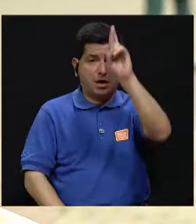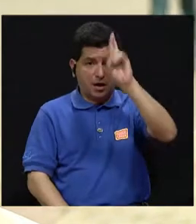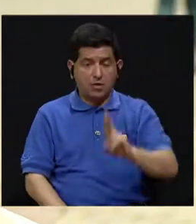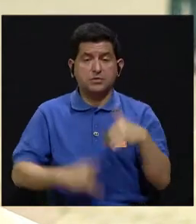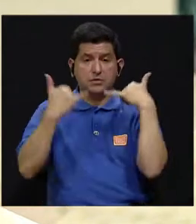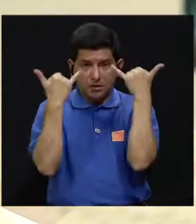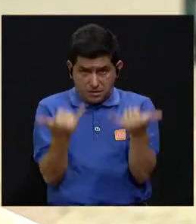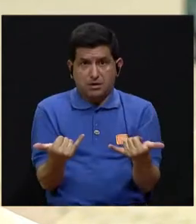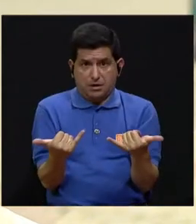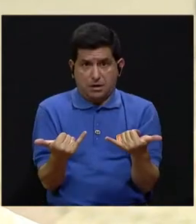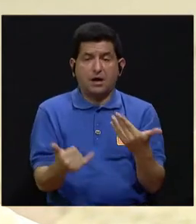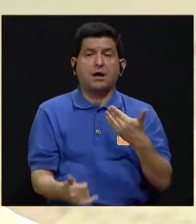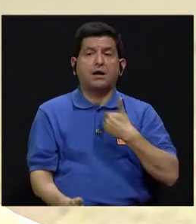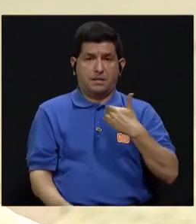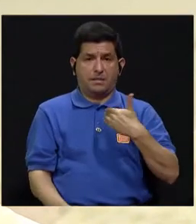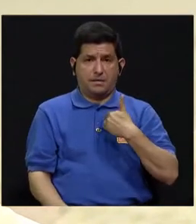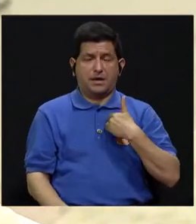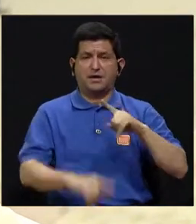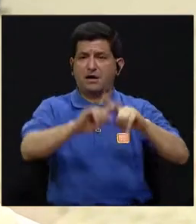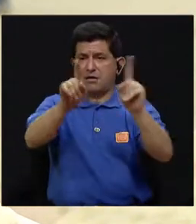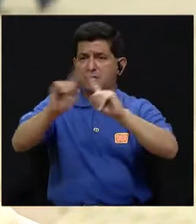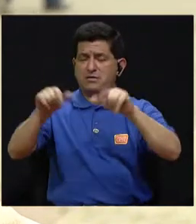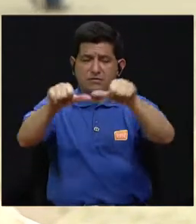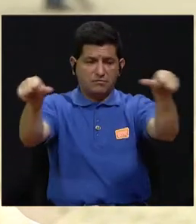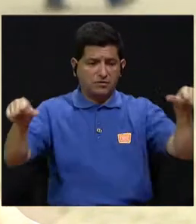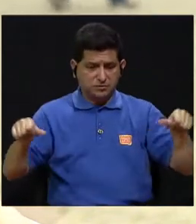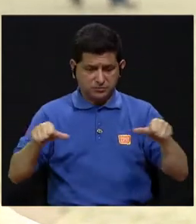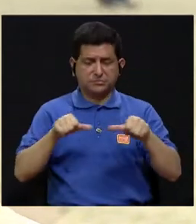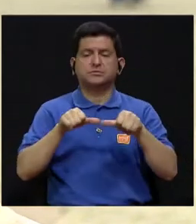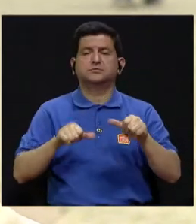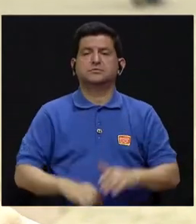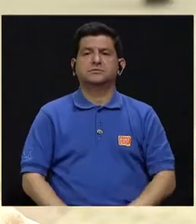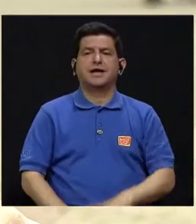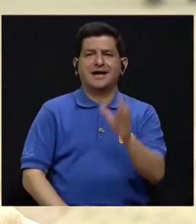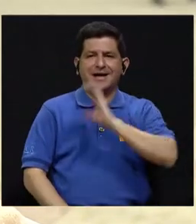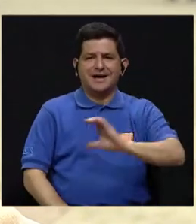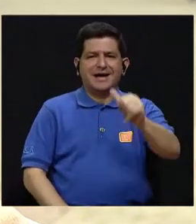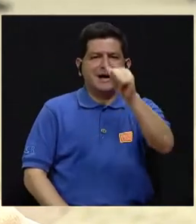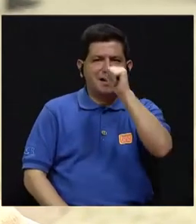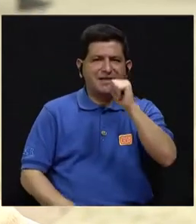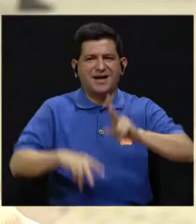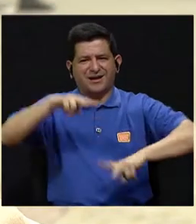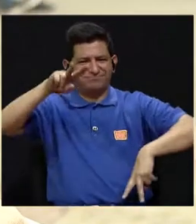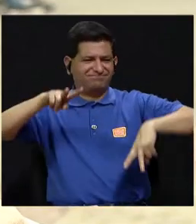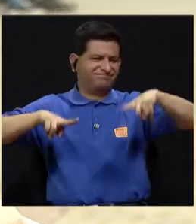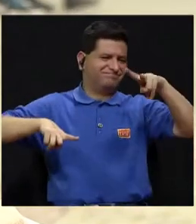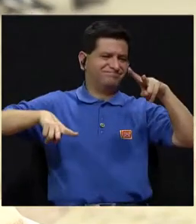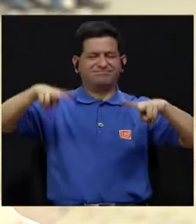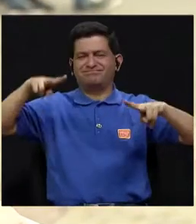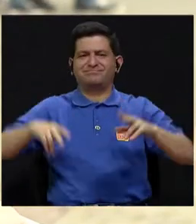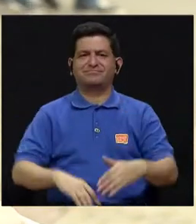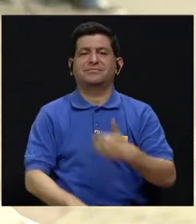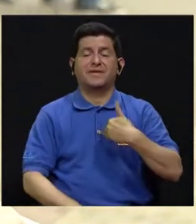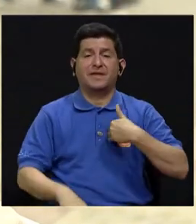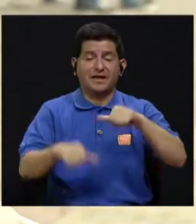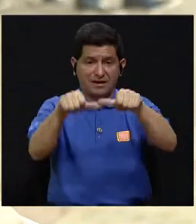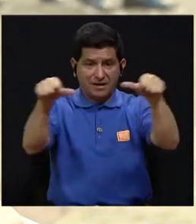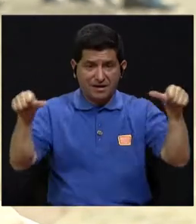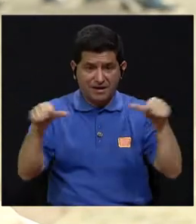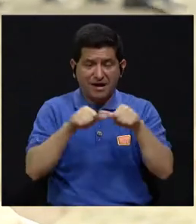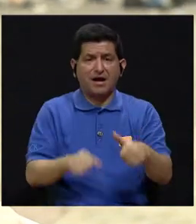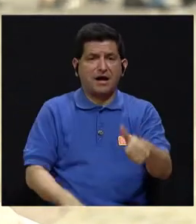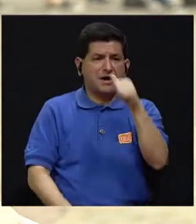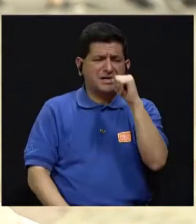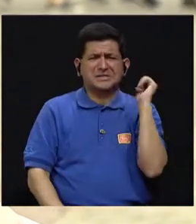Costa Rica actualmente tenemos diferentes zonas donde la calidad del agua varía bastante. Tenemos zonas